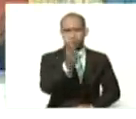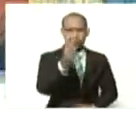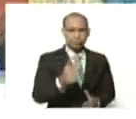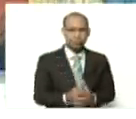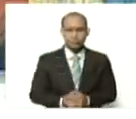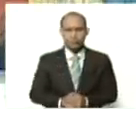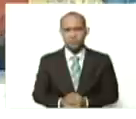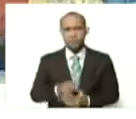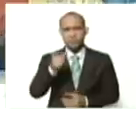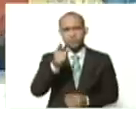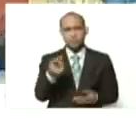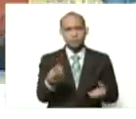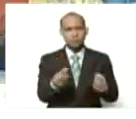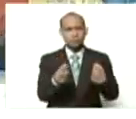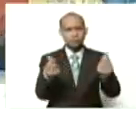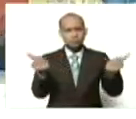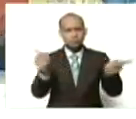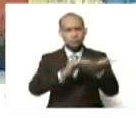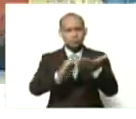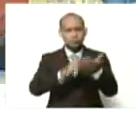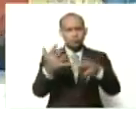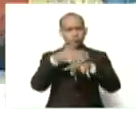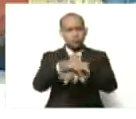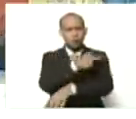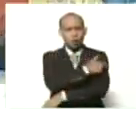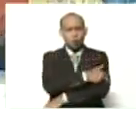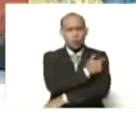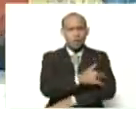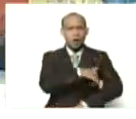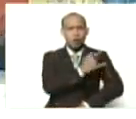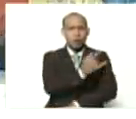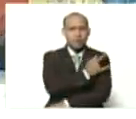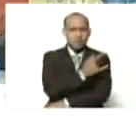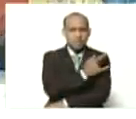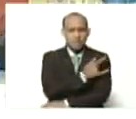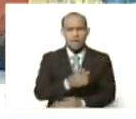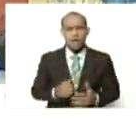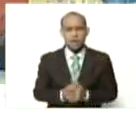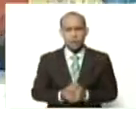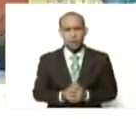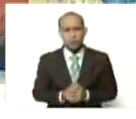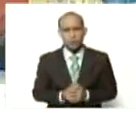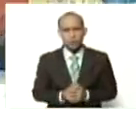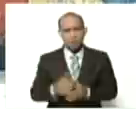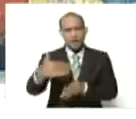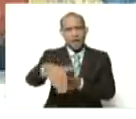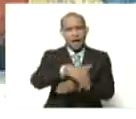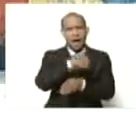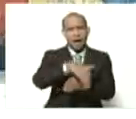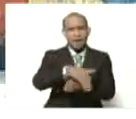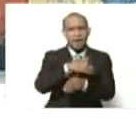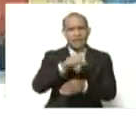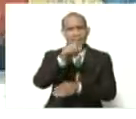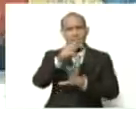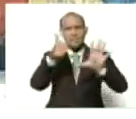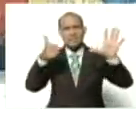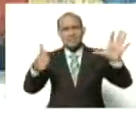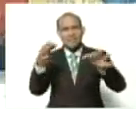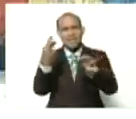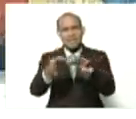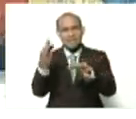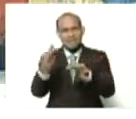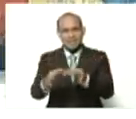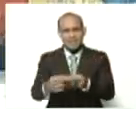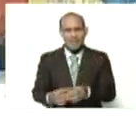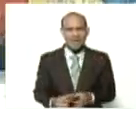en la recuperación integral del Hospital Universitario de los Andes, entre la avenida 16 de septiembre y la